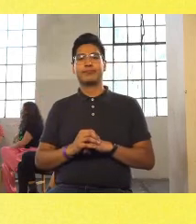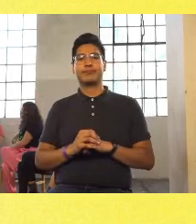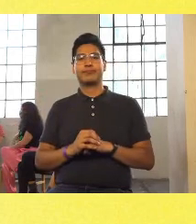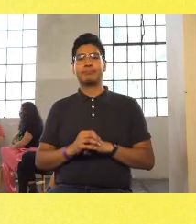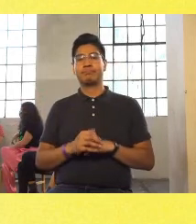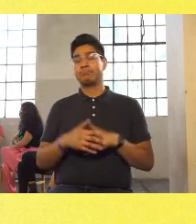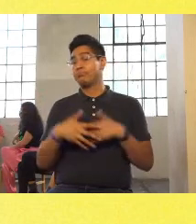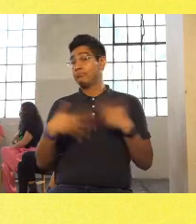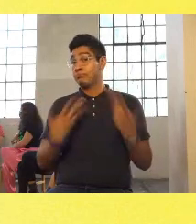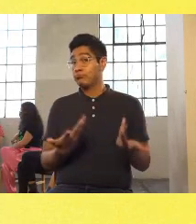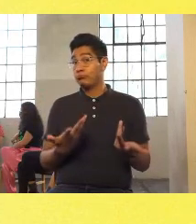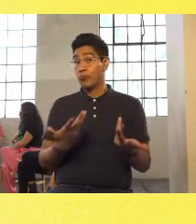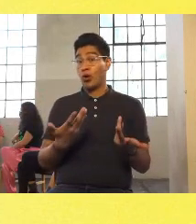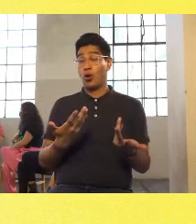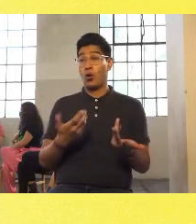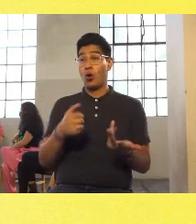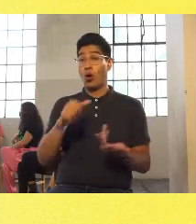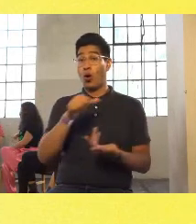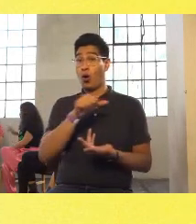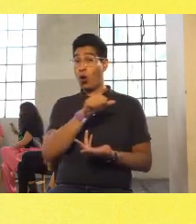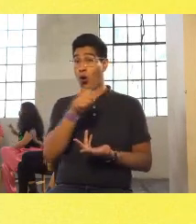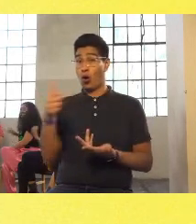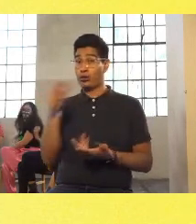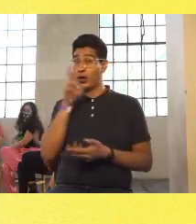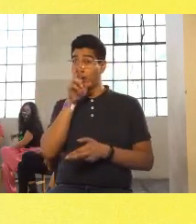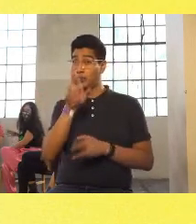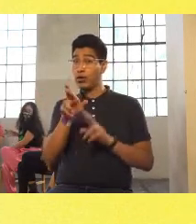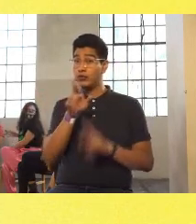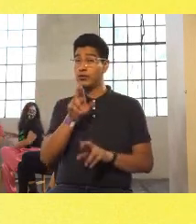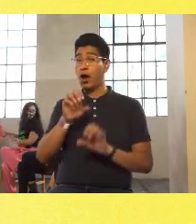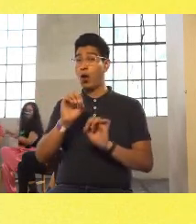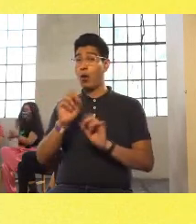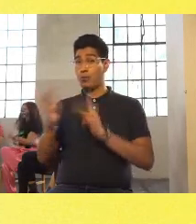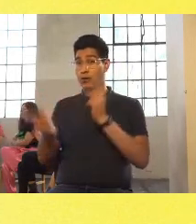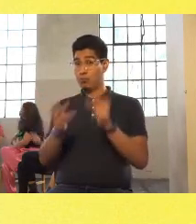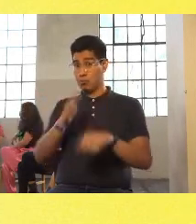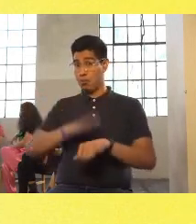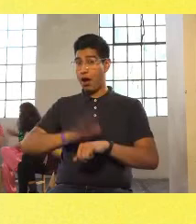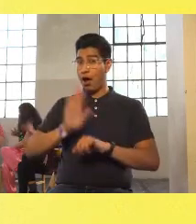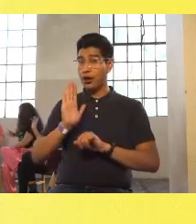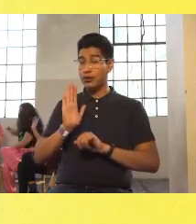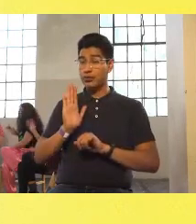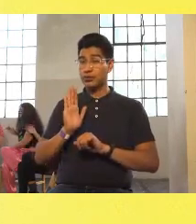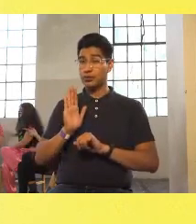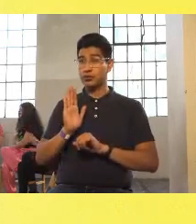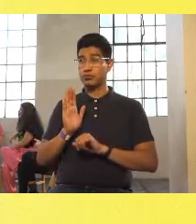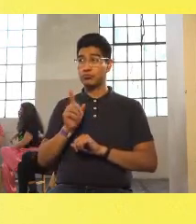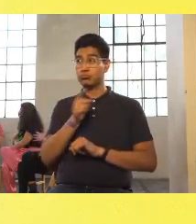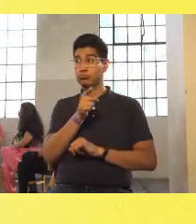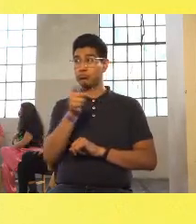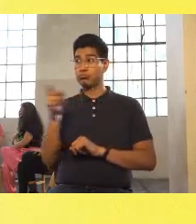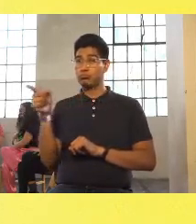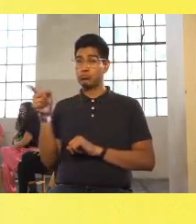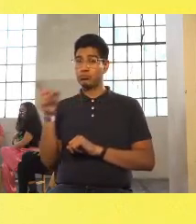Pues ahora sí, no sé si alguien más quiere contestar o hay otra pregunta. Creo que ya damos por...